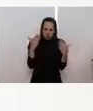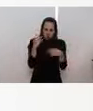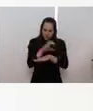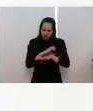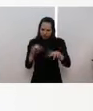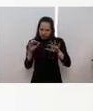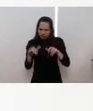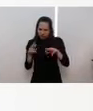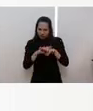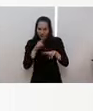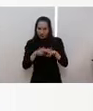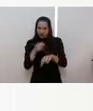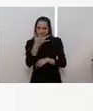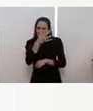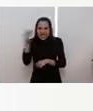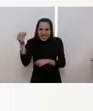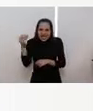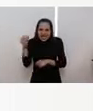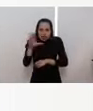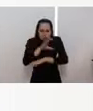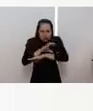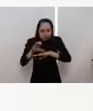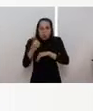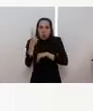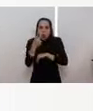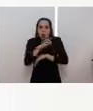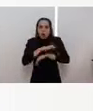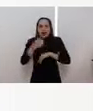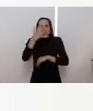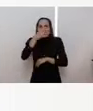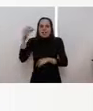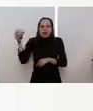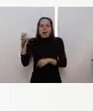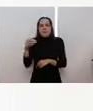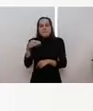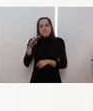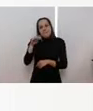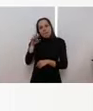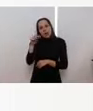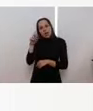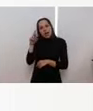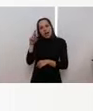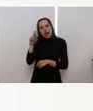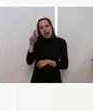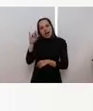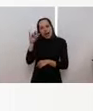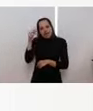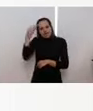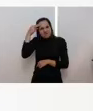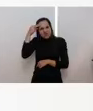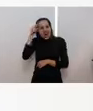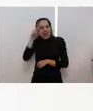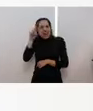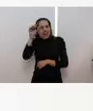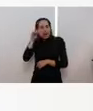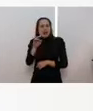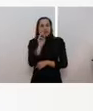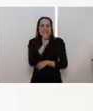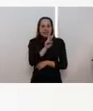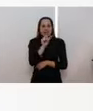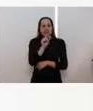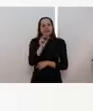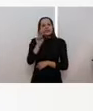son 500 gigas que tiene un solo computador la memoria rne que tiene el hospital para su gestión es de 3.3